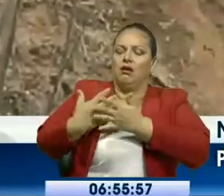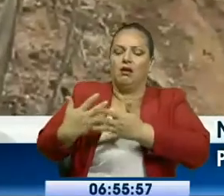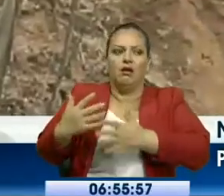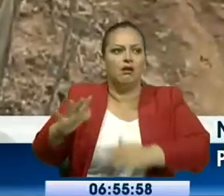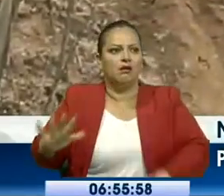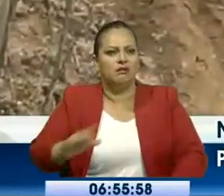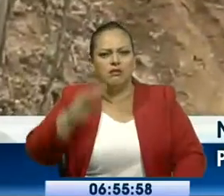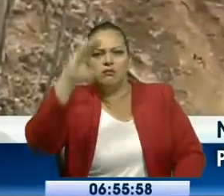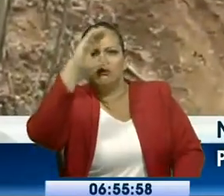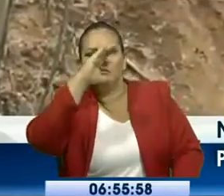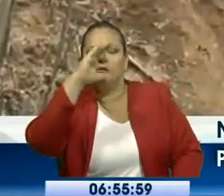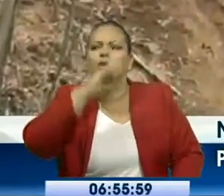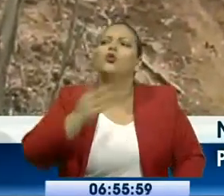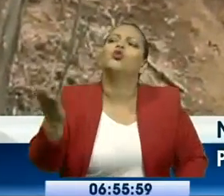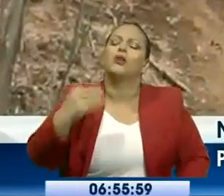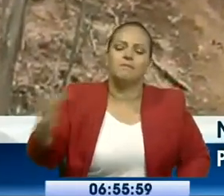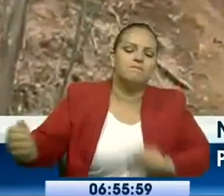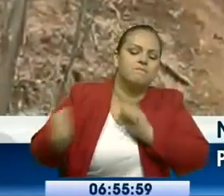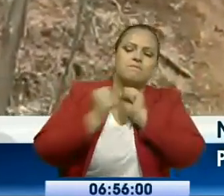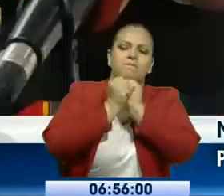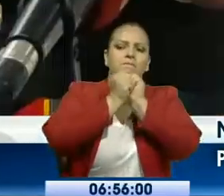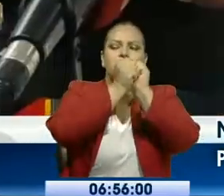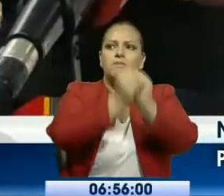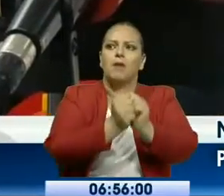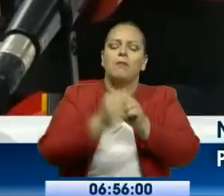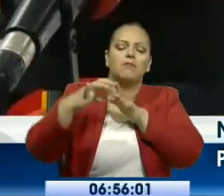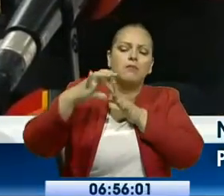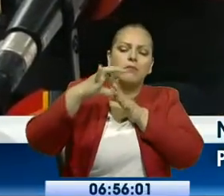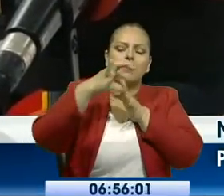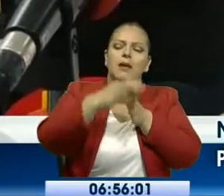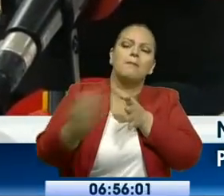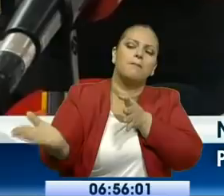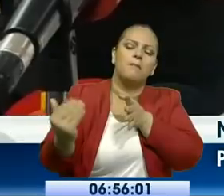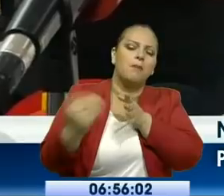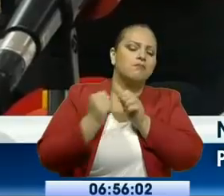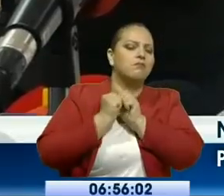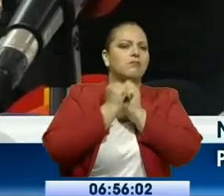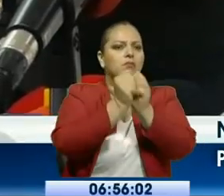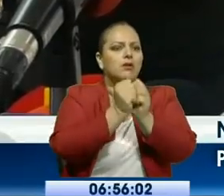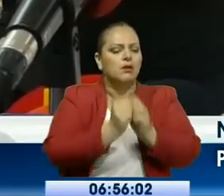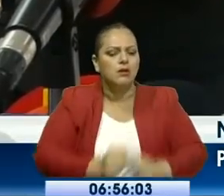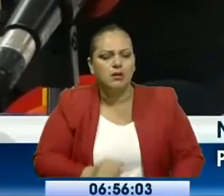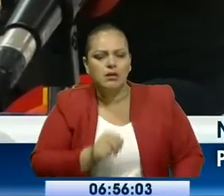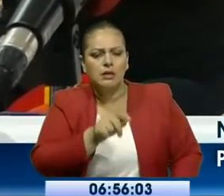lugar donde presuntamente habría sido enterrada. La fiscalía arbitró